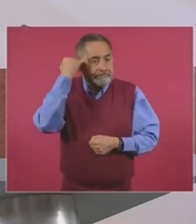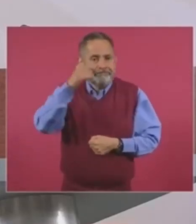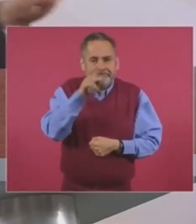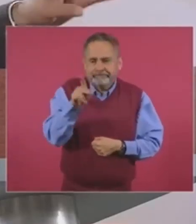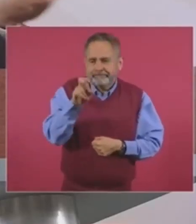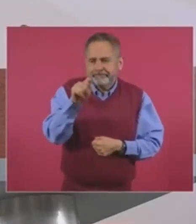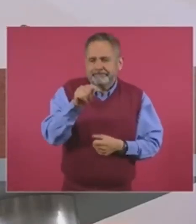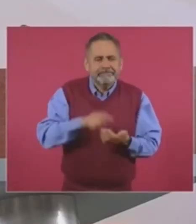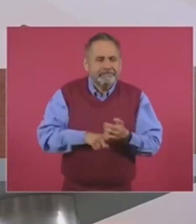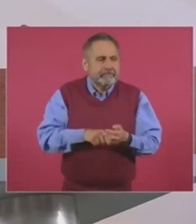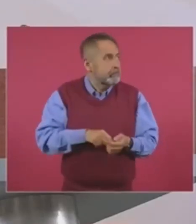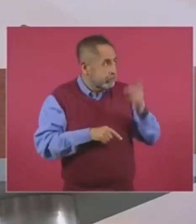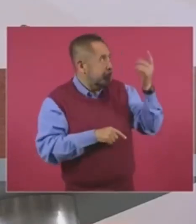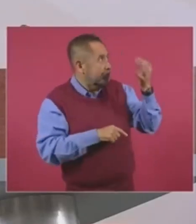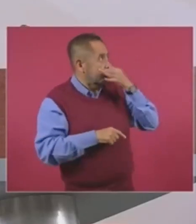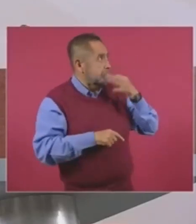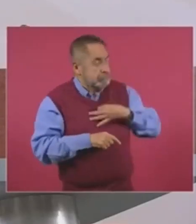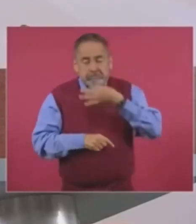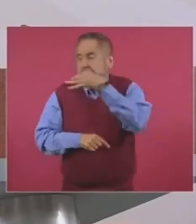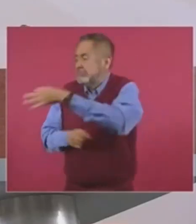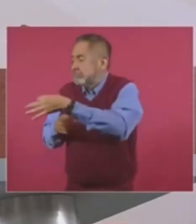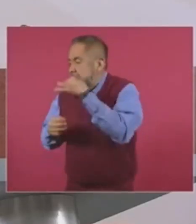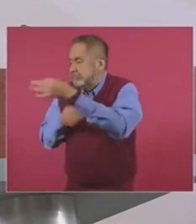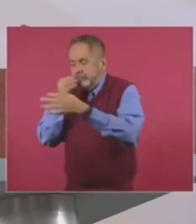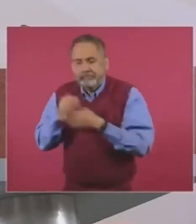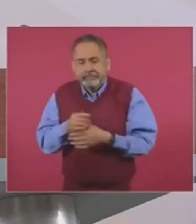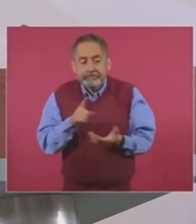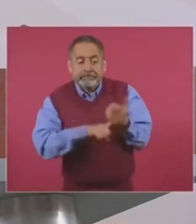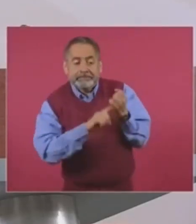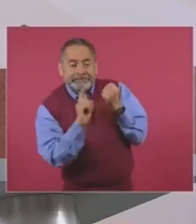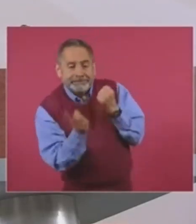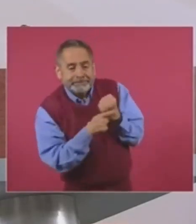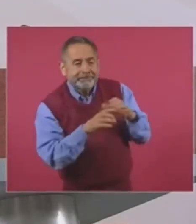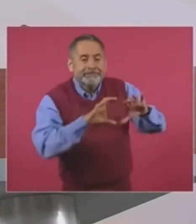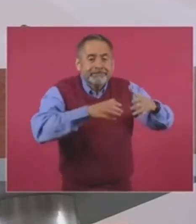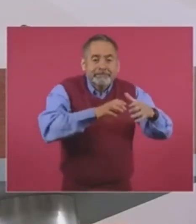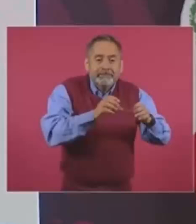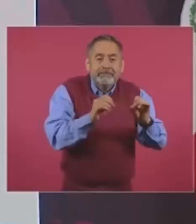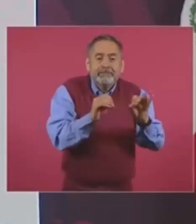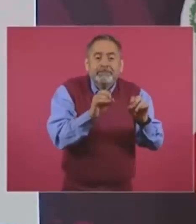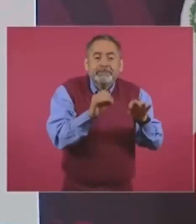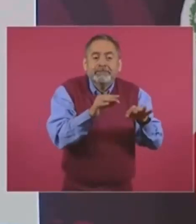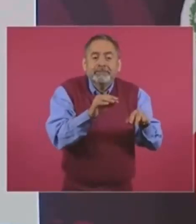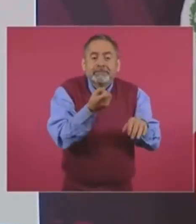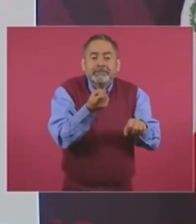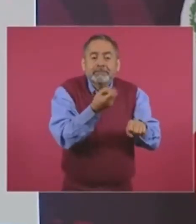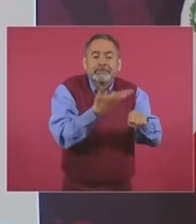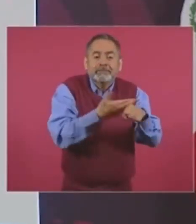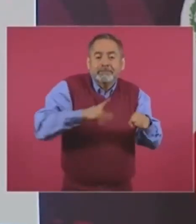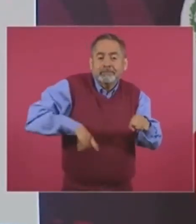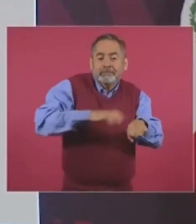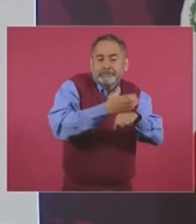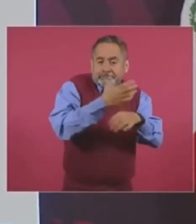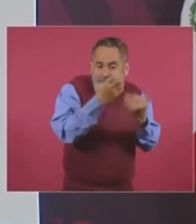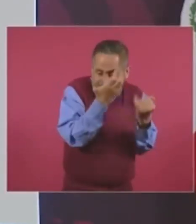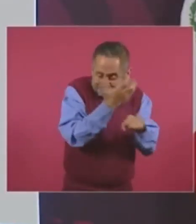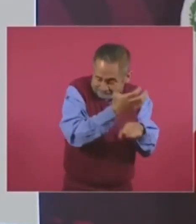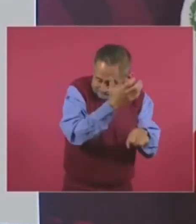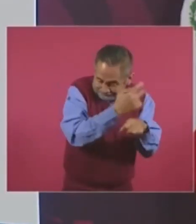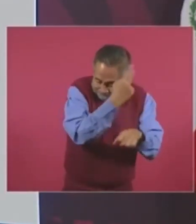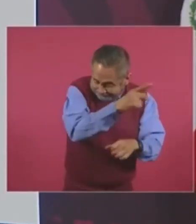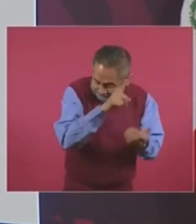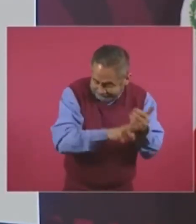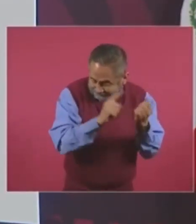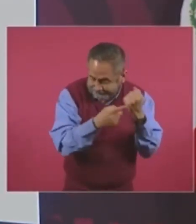Ken es el vocero, esto es el Departamento de Estado del gobierno de Estados Unidos.